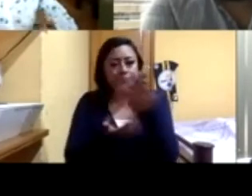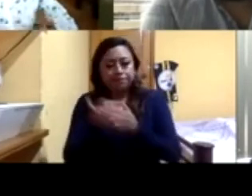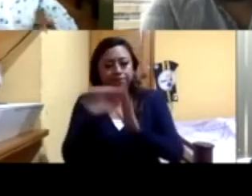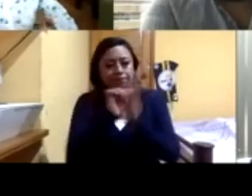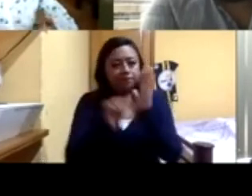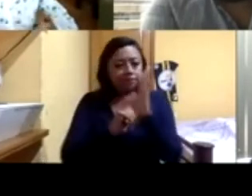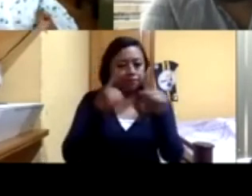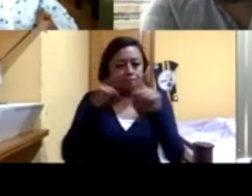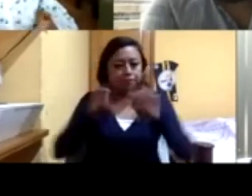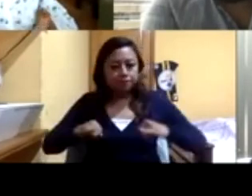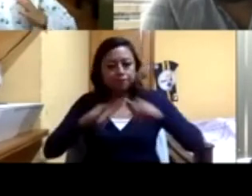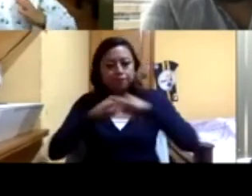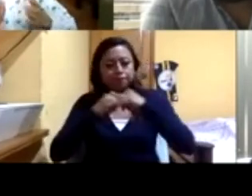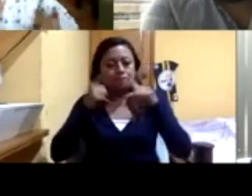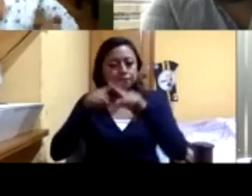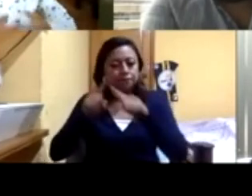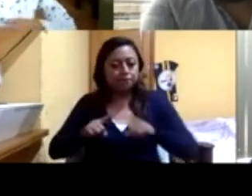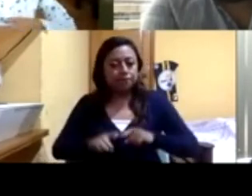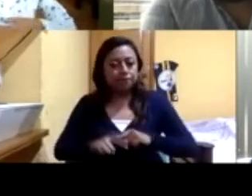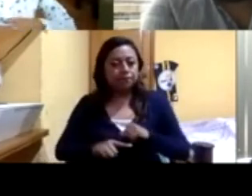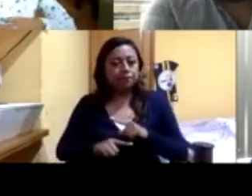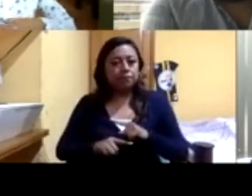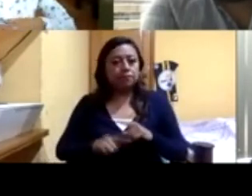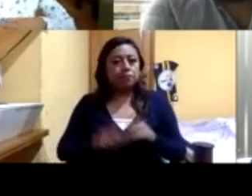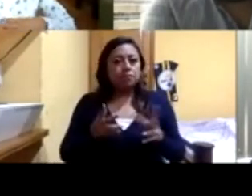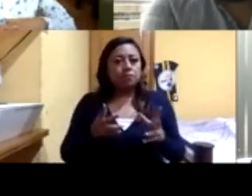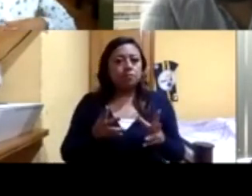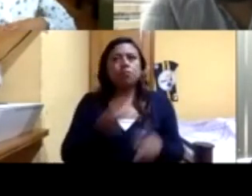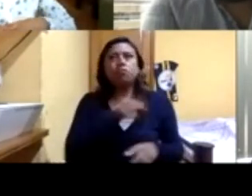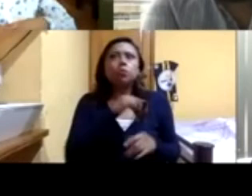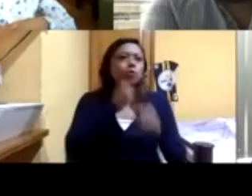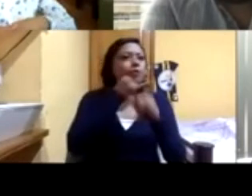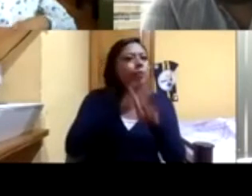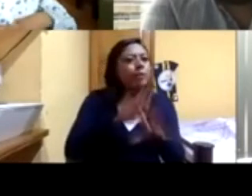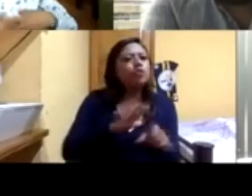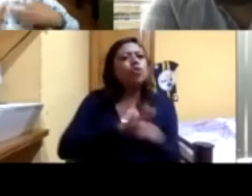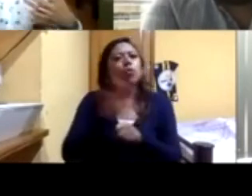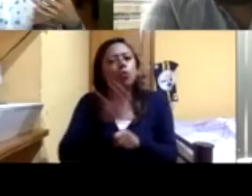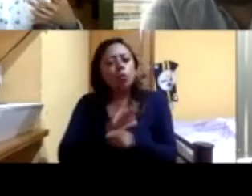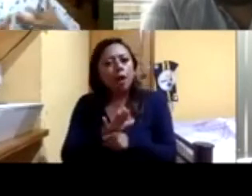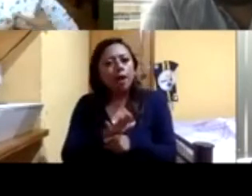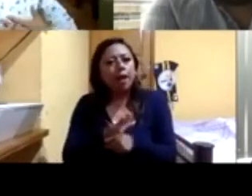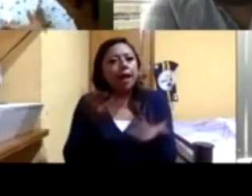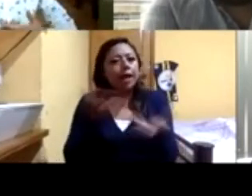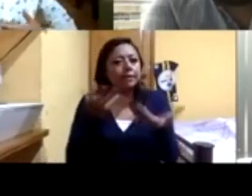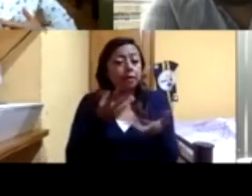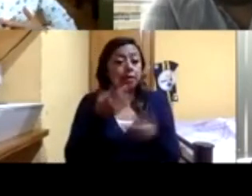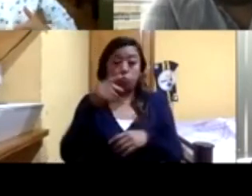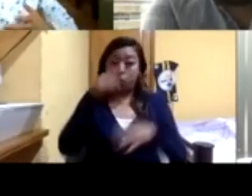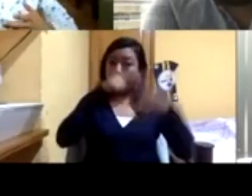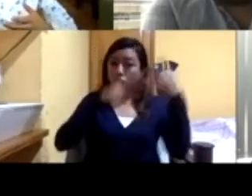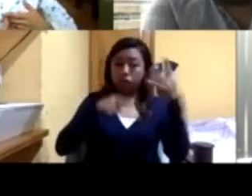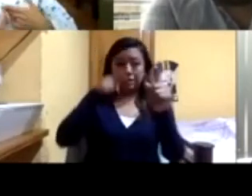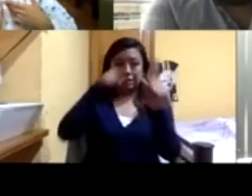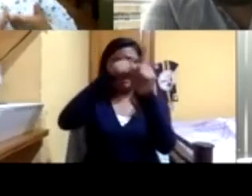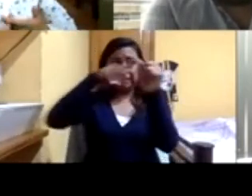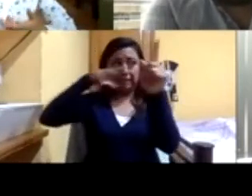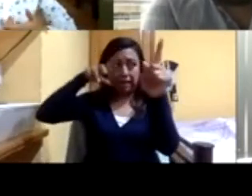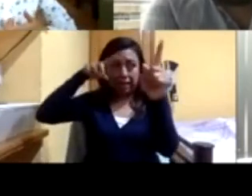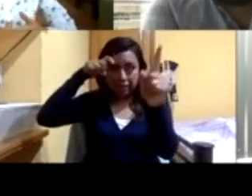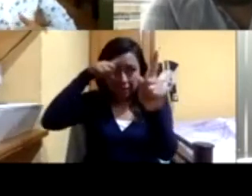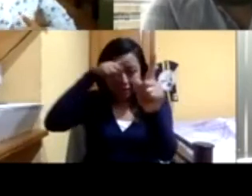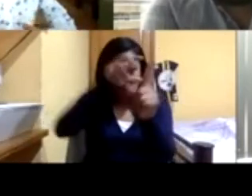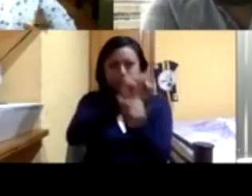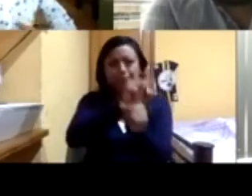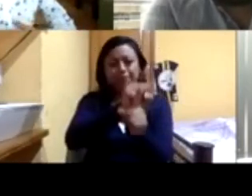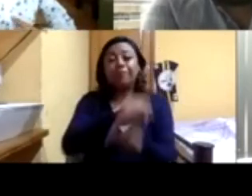qué información contamos, cuál es la que vamos generando, pues son retos, me parece, que todas lo tenemos